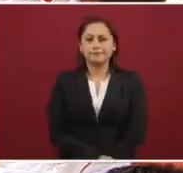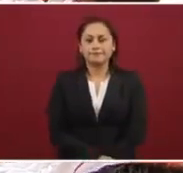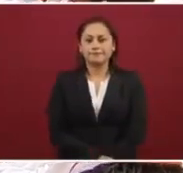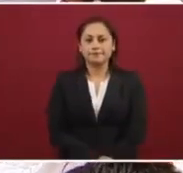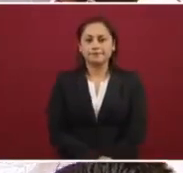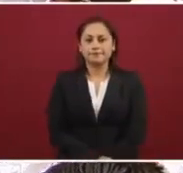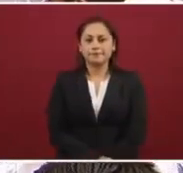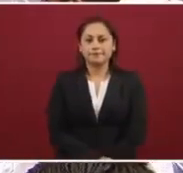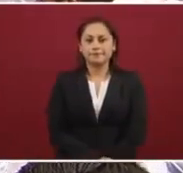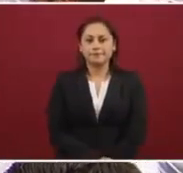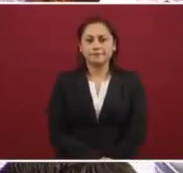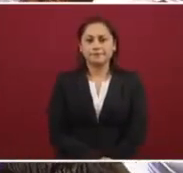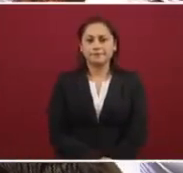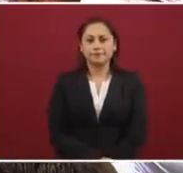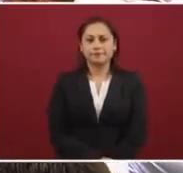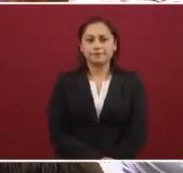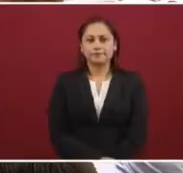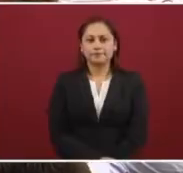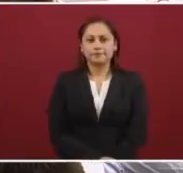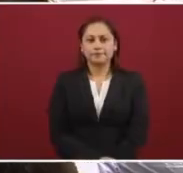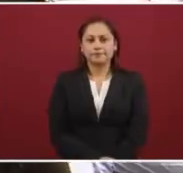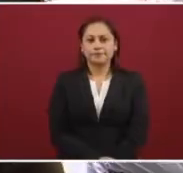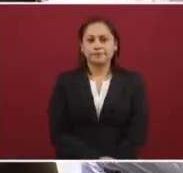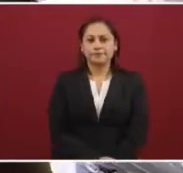Siempre que hay una